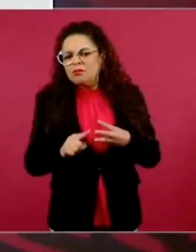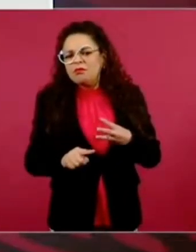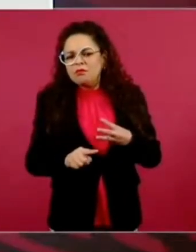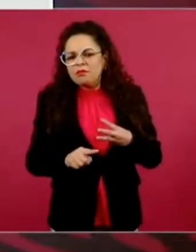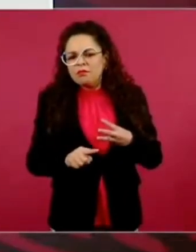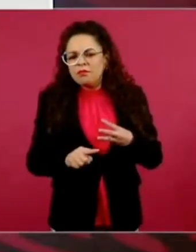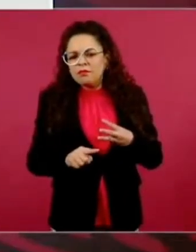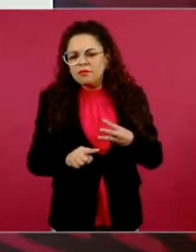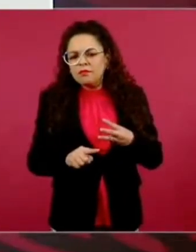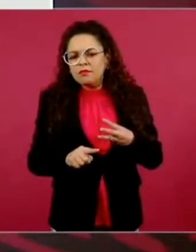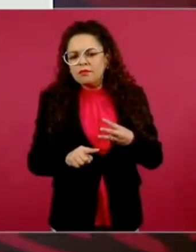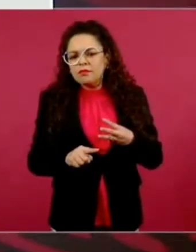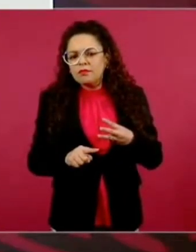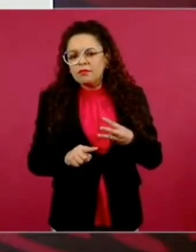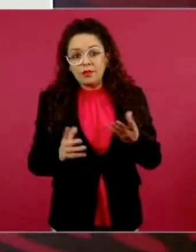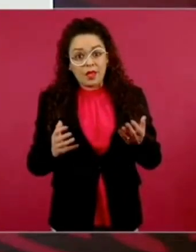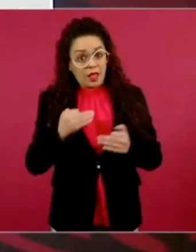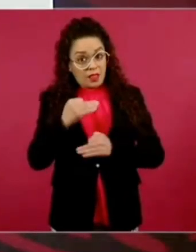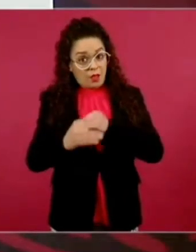Cuidamos a todos.